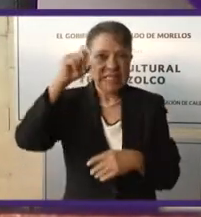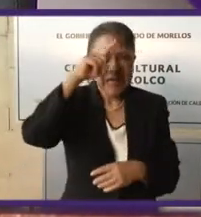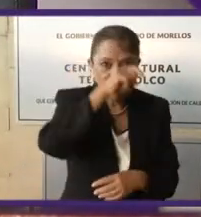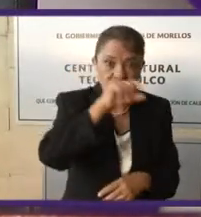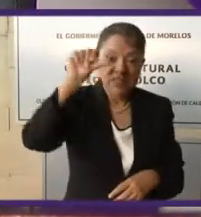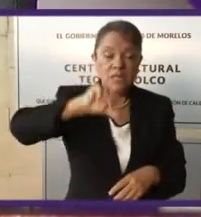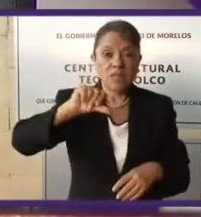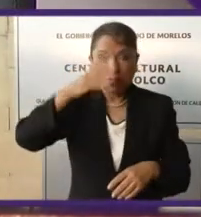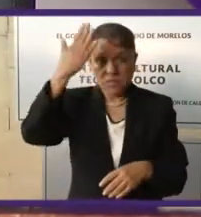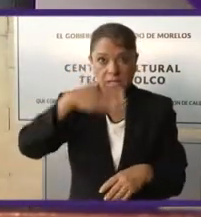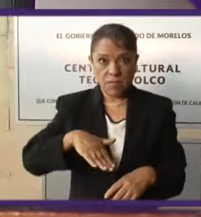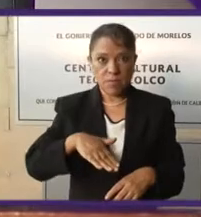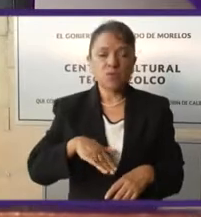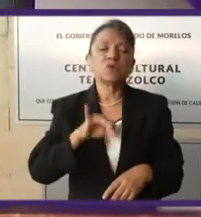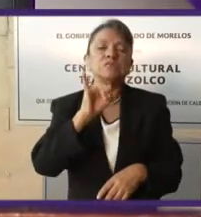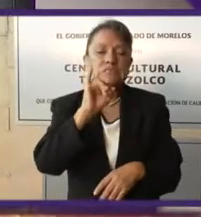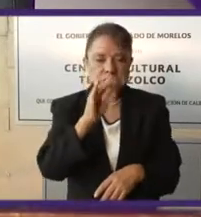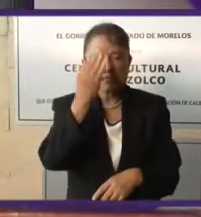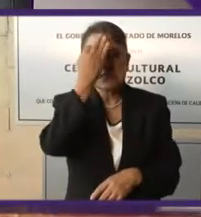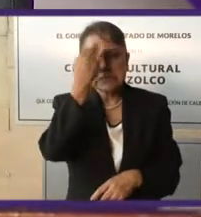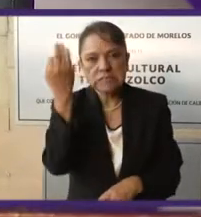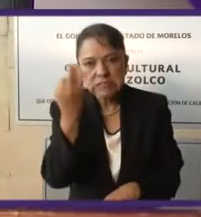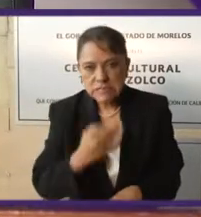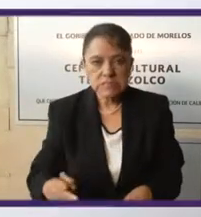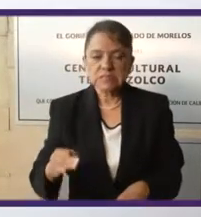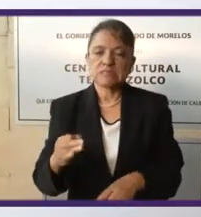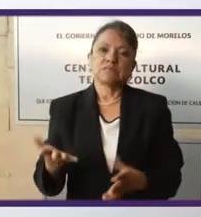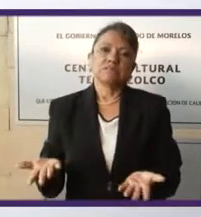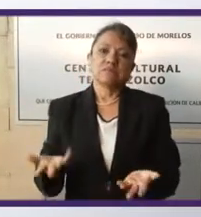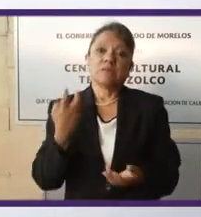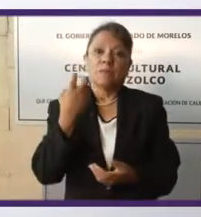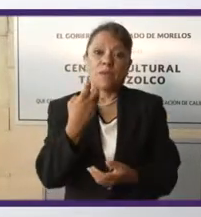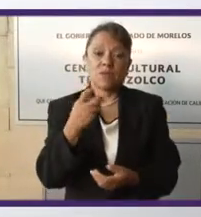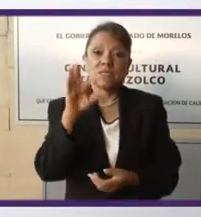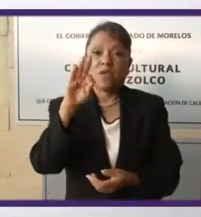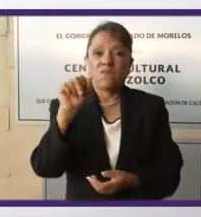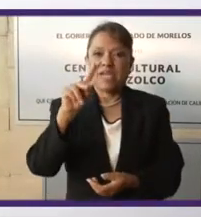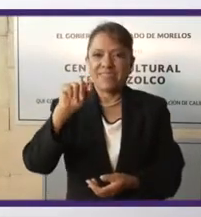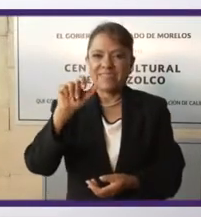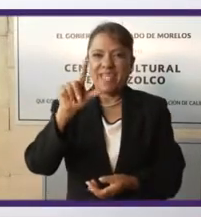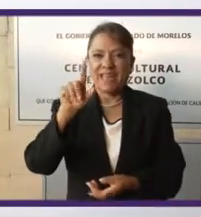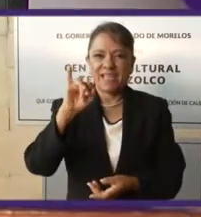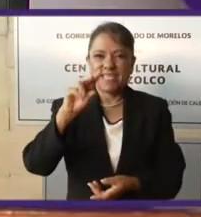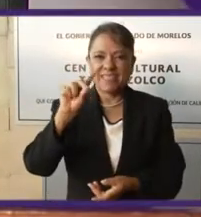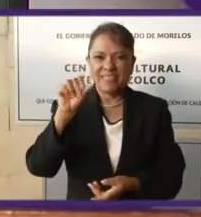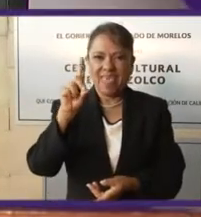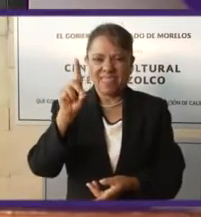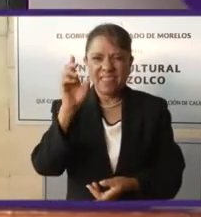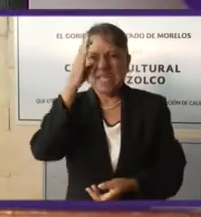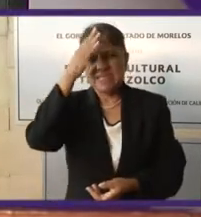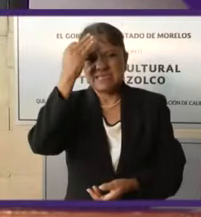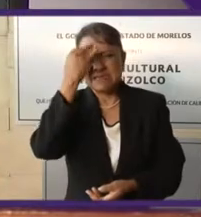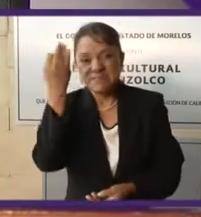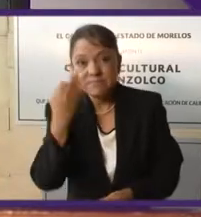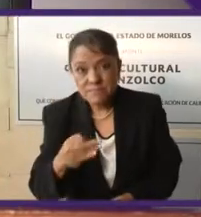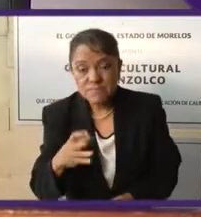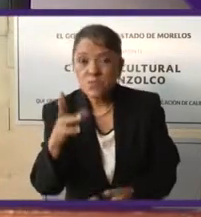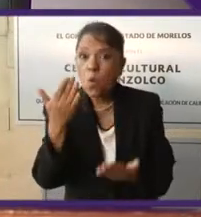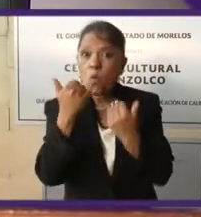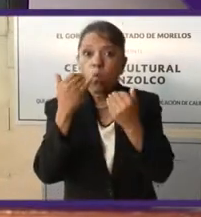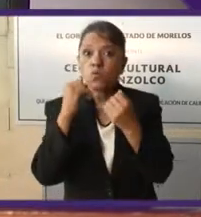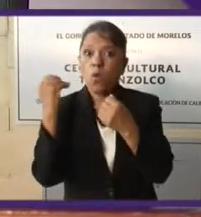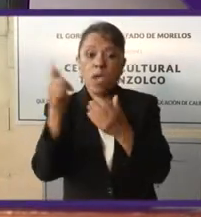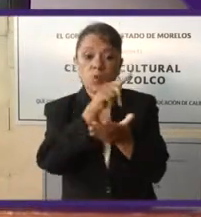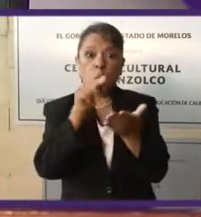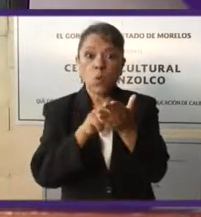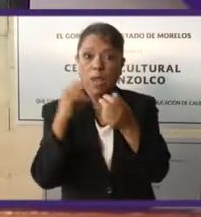viendo, sí es de fatalidad lo que estamos viviendo. Y ante esta fatalidad que está en todo el país, no hay un solo lugar de la